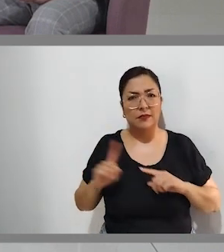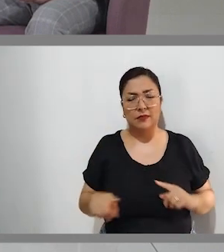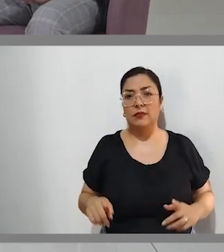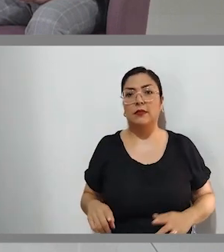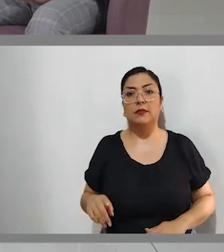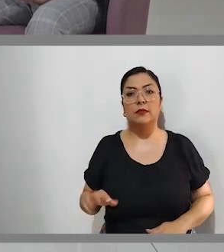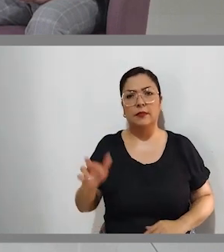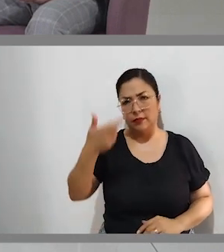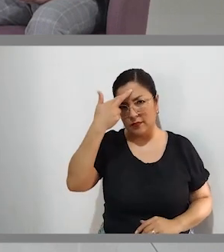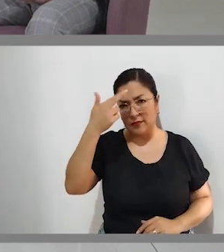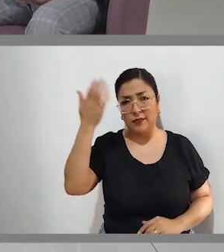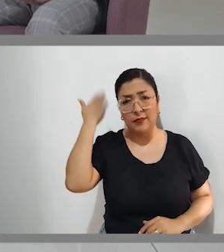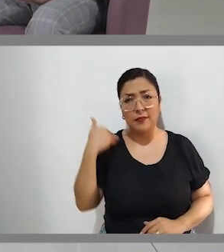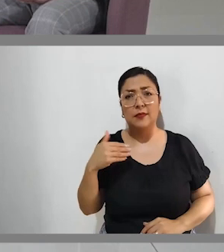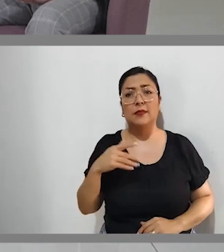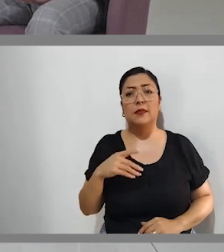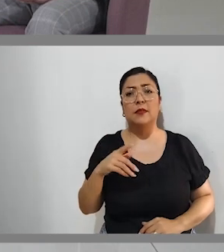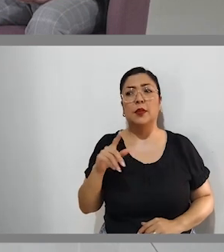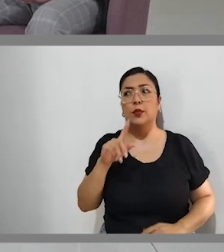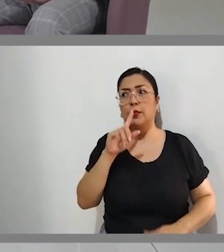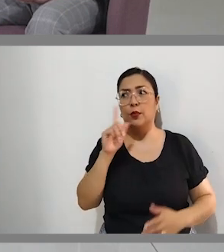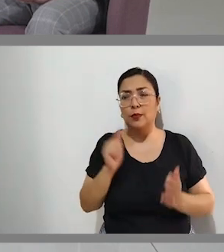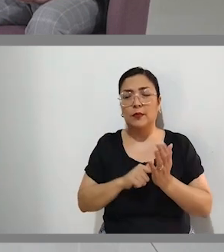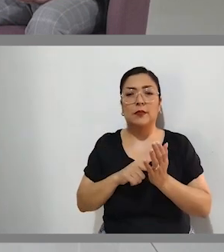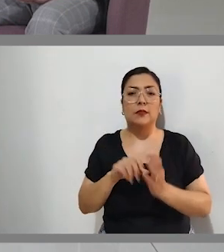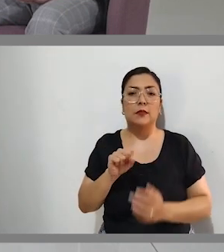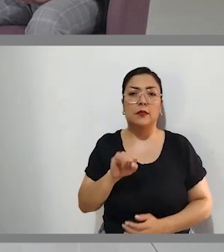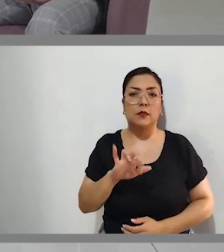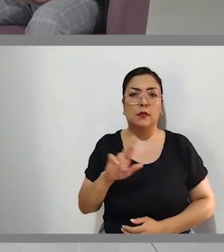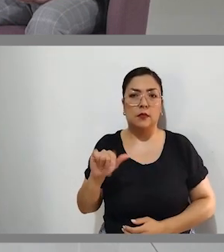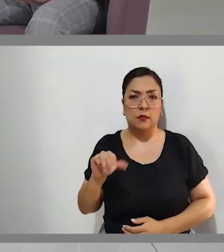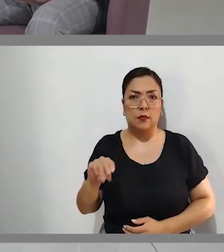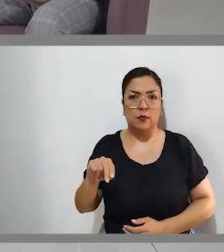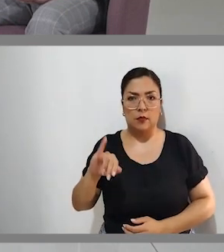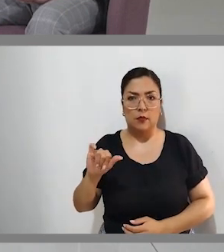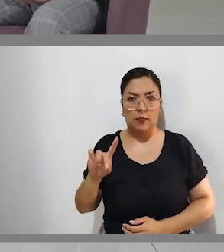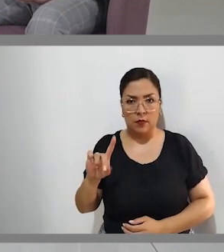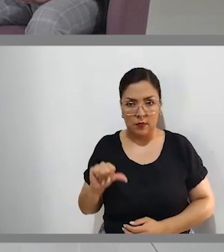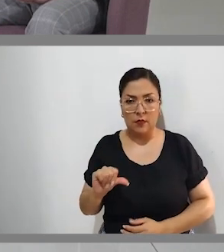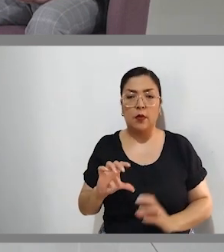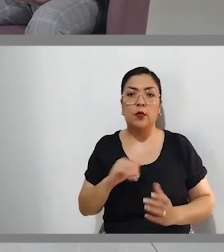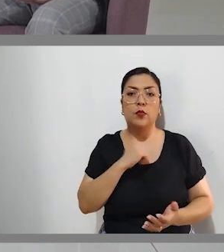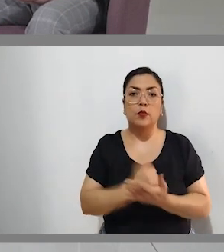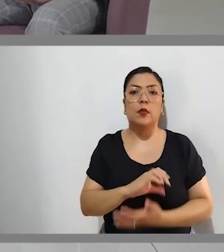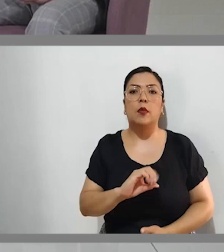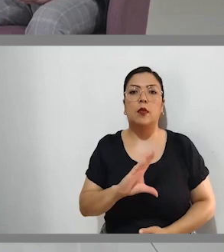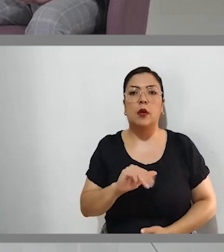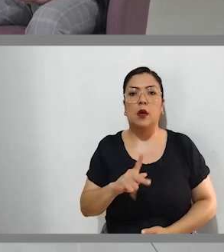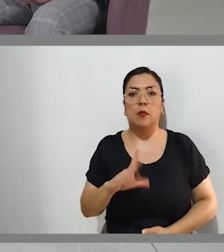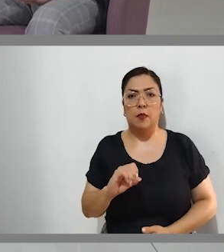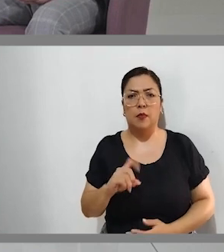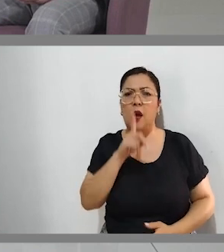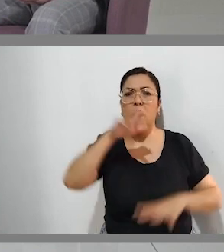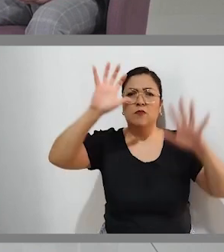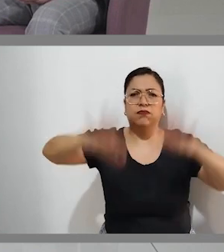una lluvia torrencial en algún punto de Sierra Mojada, de Ocampo, dificulta el traslado de los paquetes electorales el día de la jornada, y